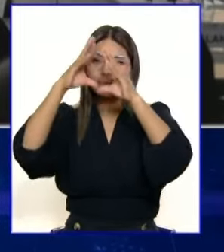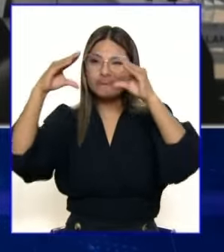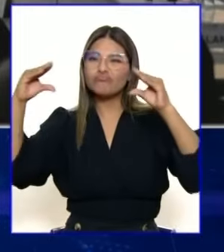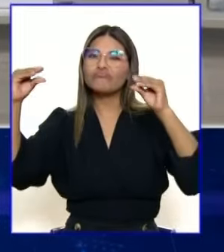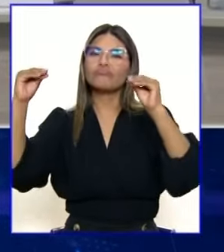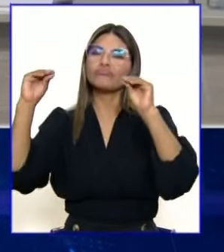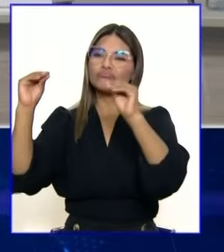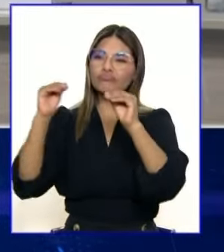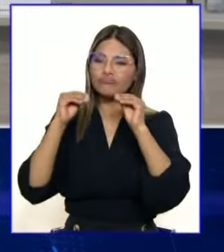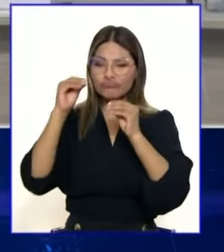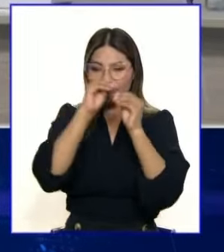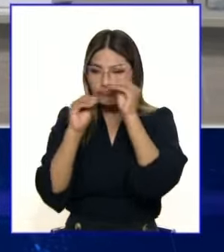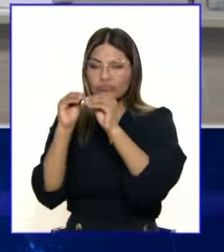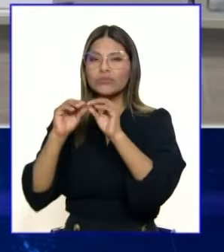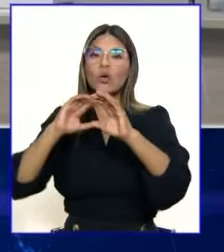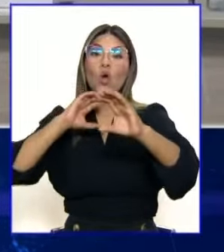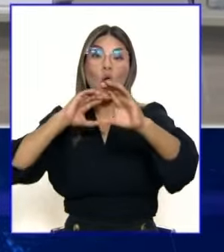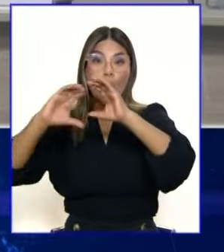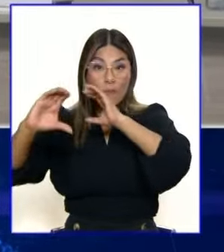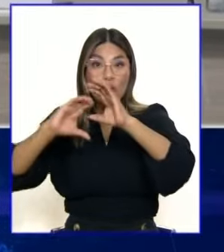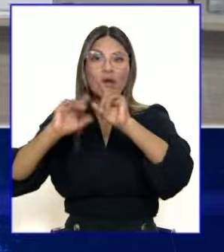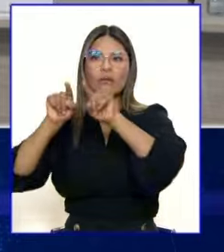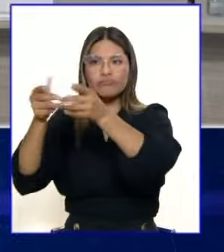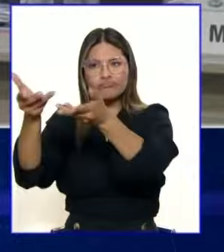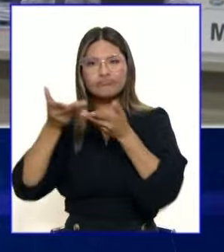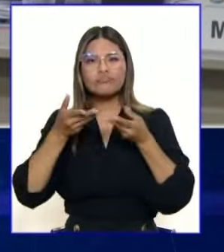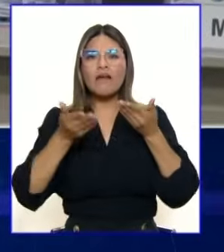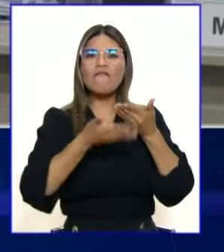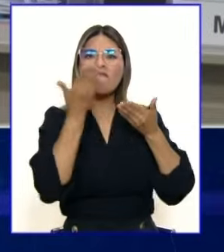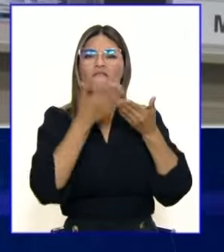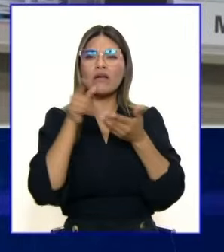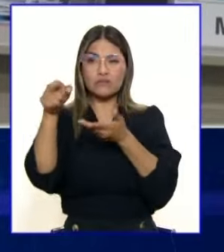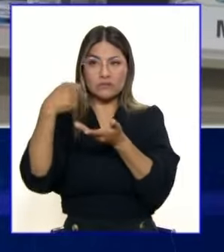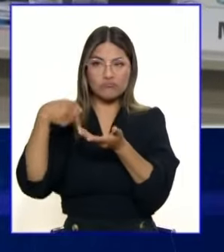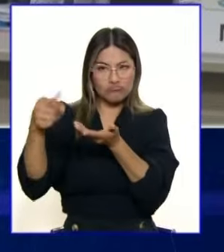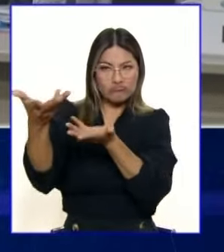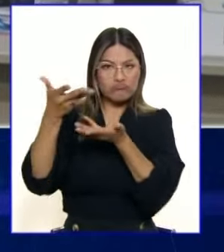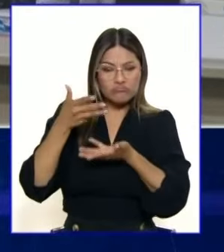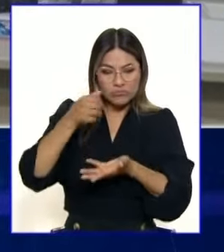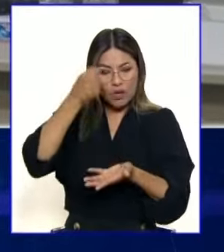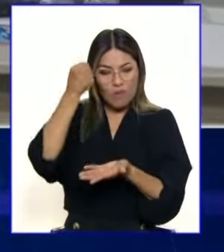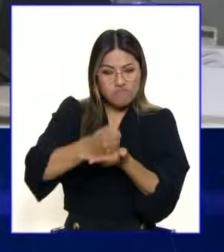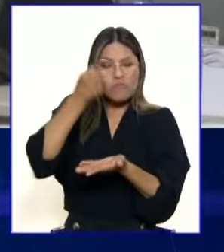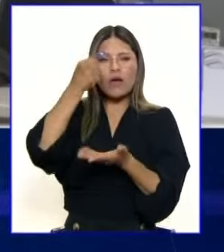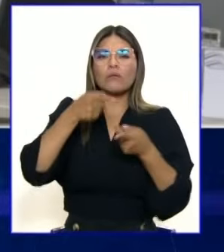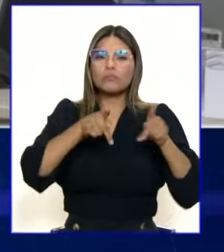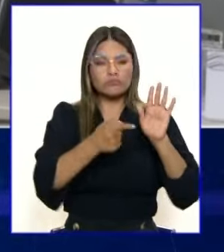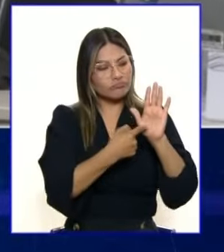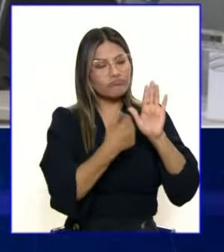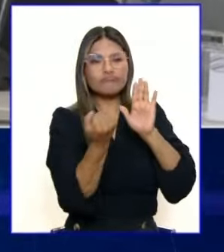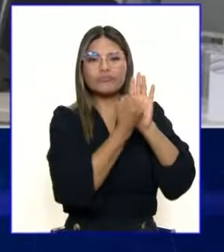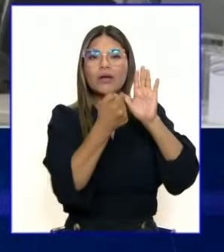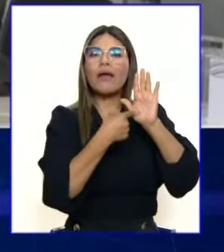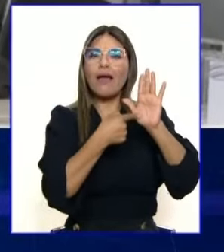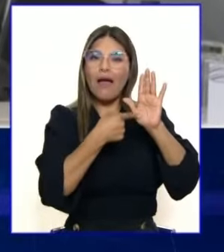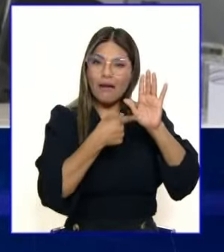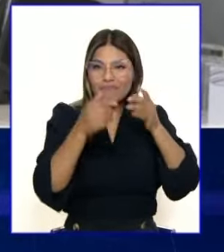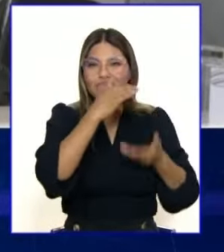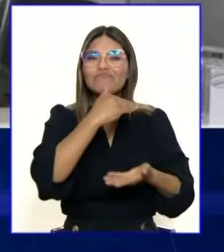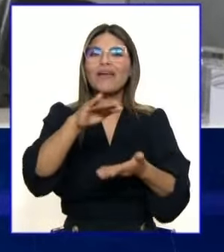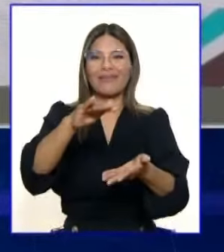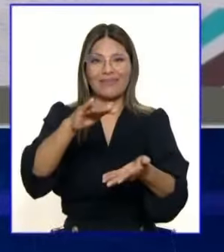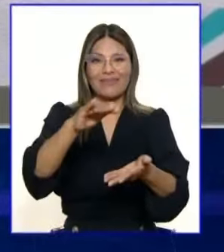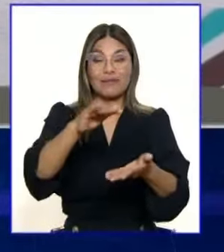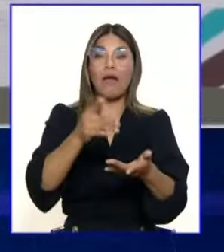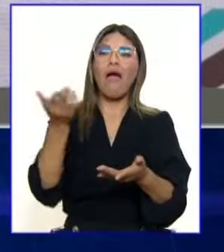través de la comunicación, pueden acceder a mercados de mayor calidad, pueden certificarse, pueden ofrecer sus productos en línea. Ya no dependen de los